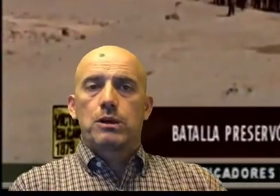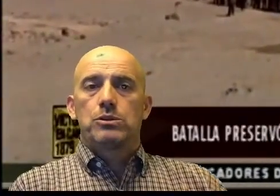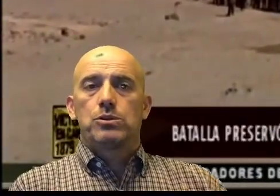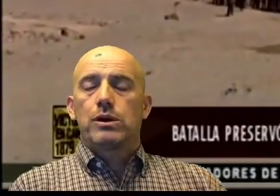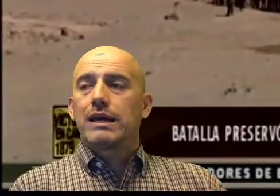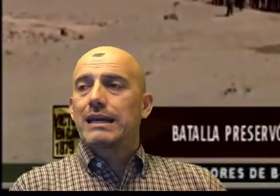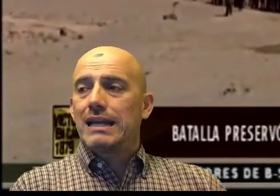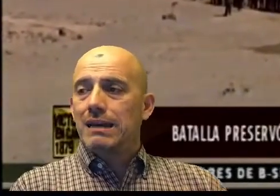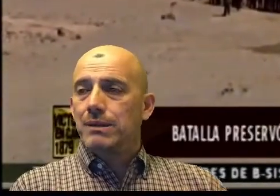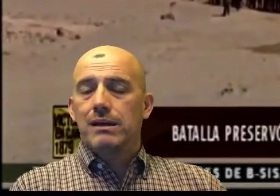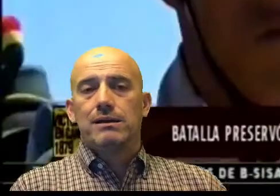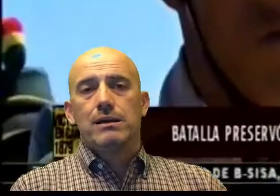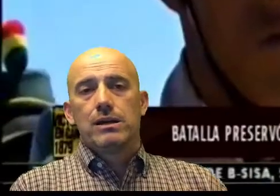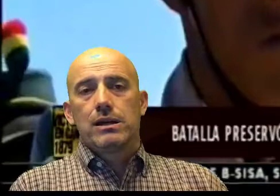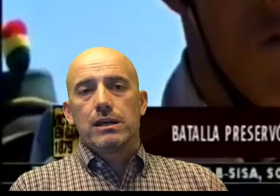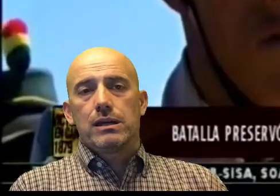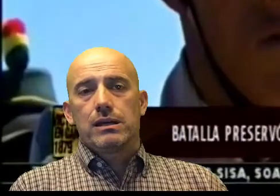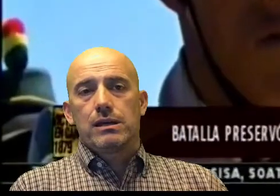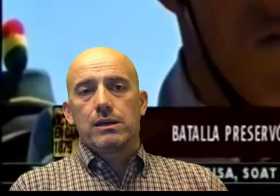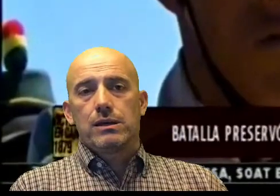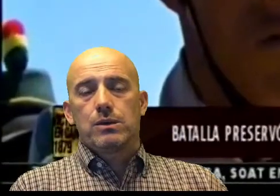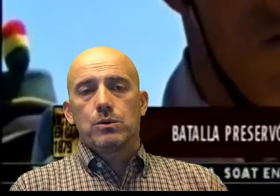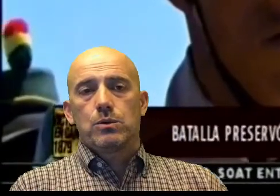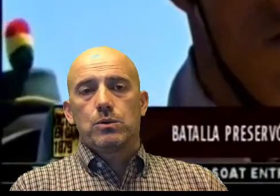cuando en calama